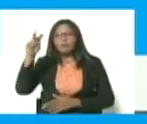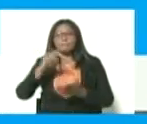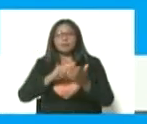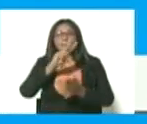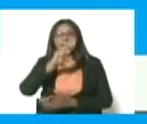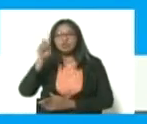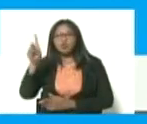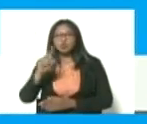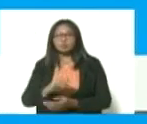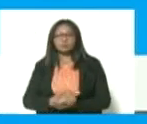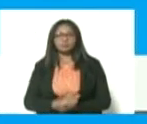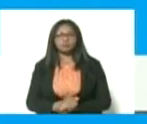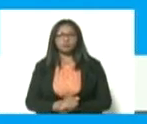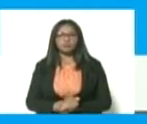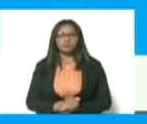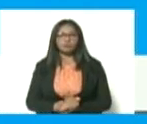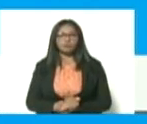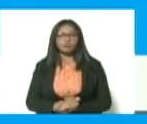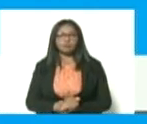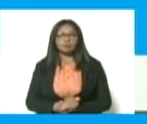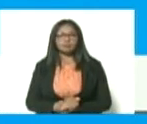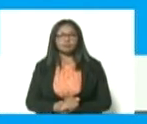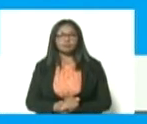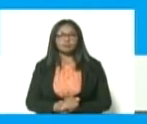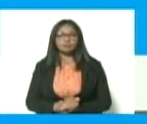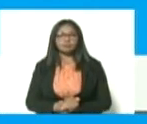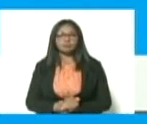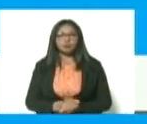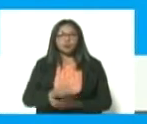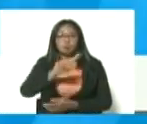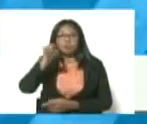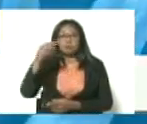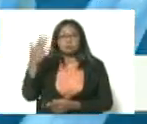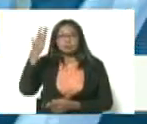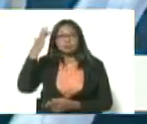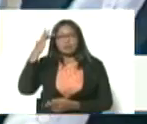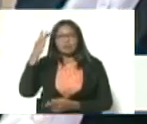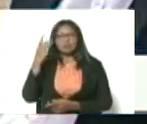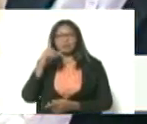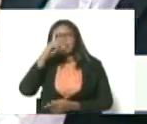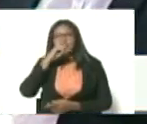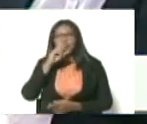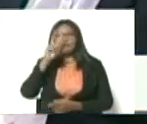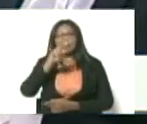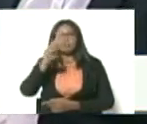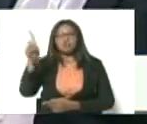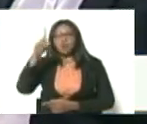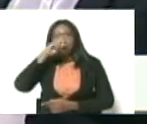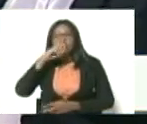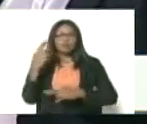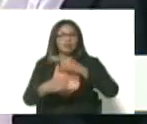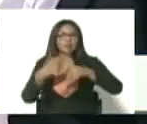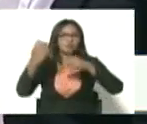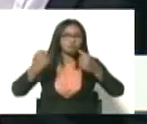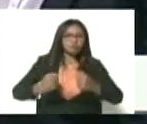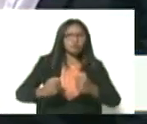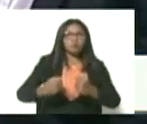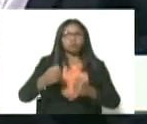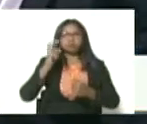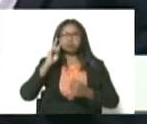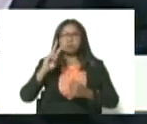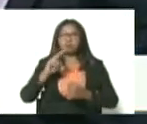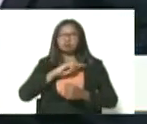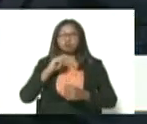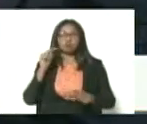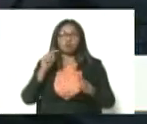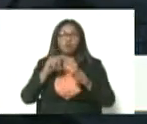Nosotros, saben ustedes, en 20 años, 21 años de revolución, hemos tenido un